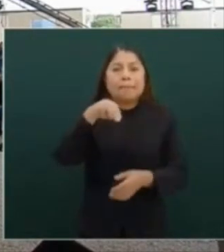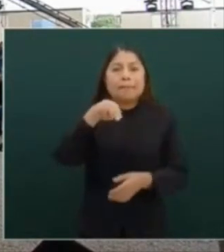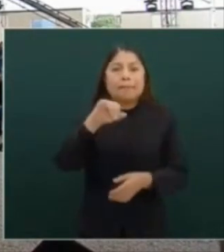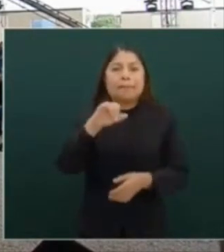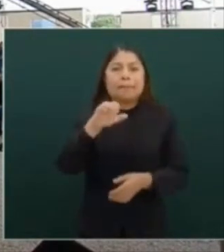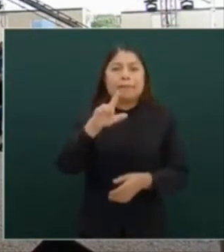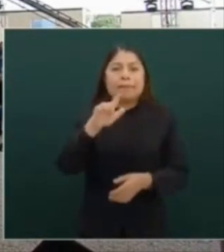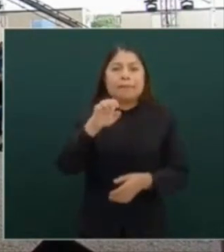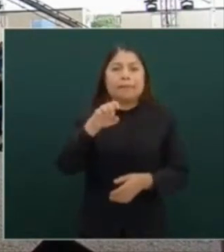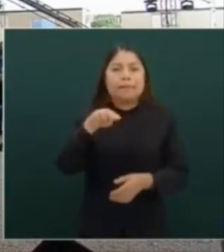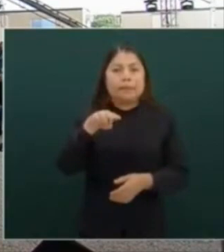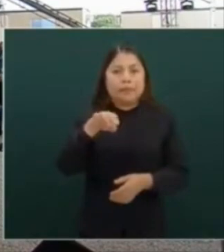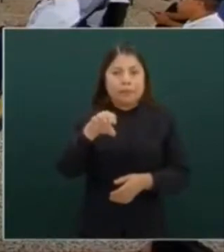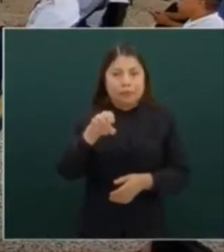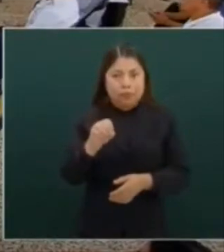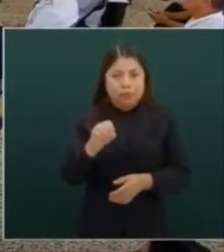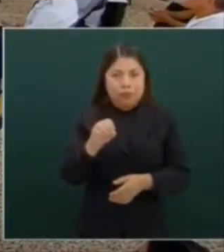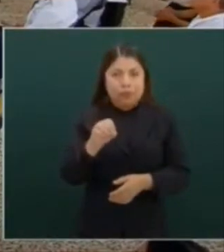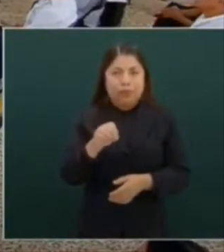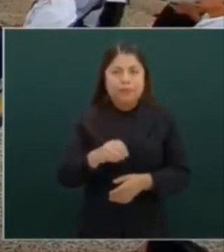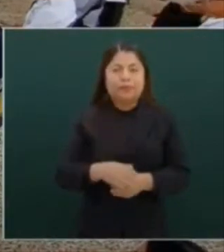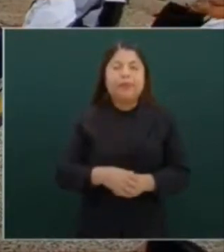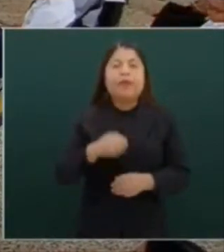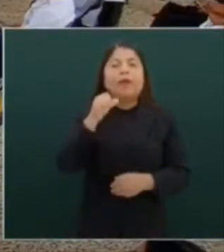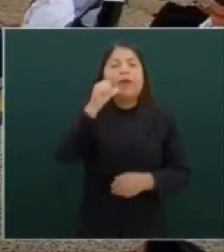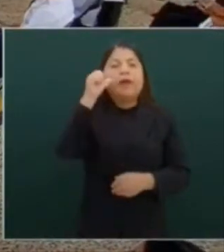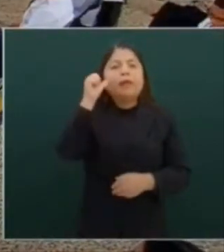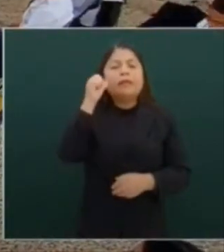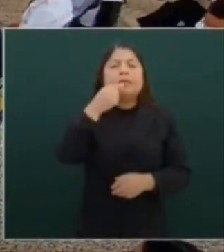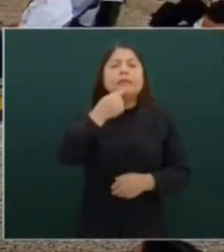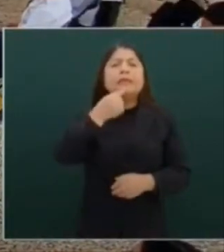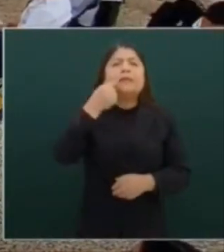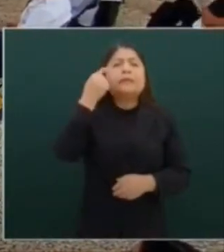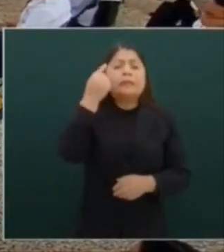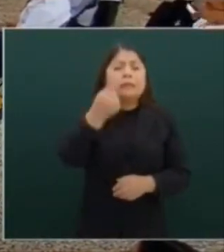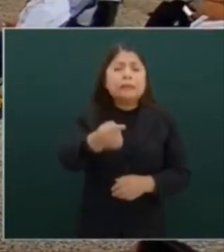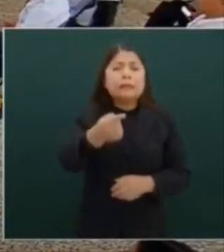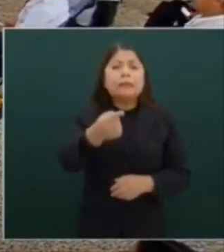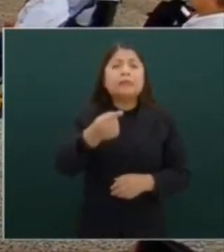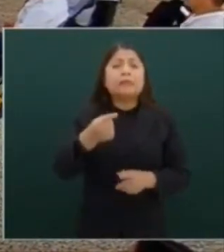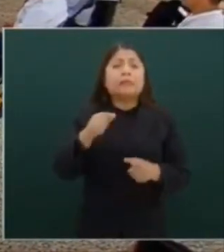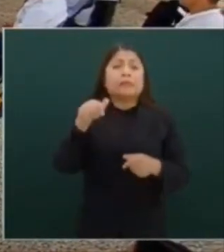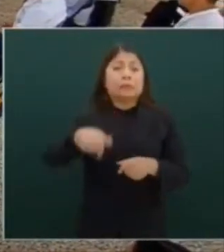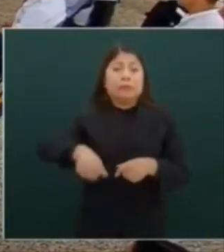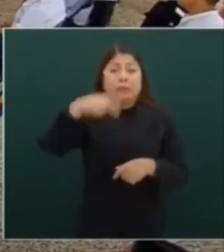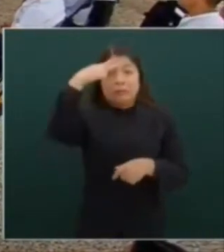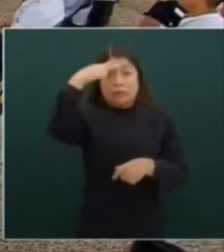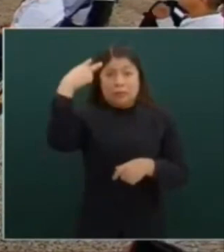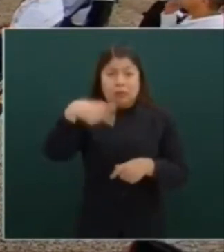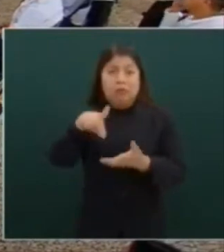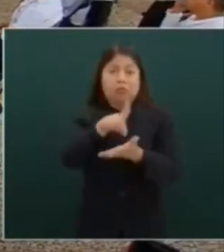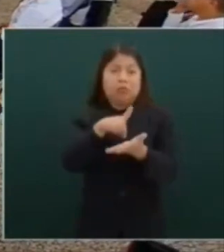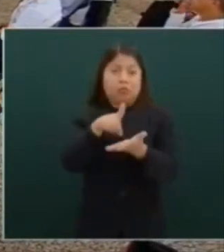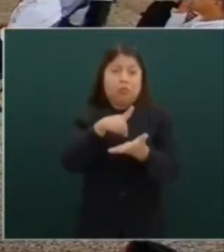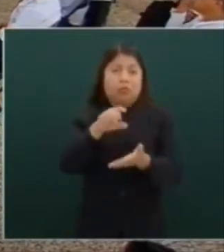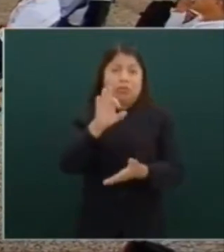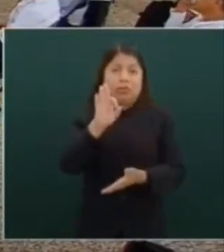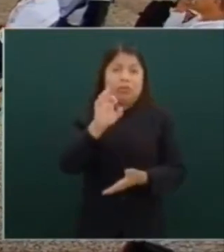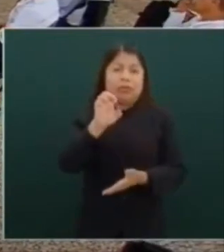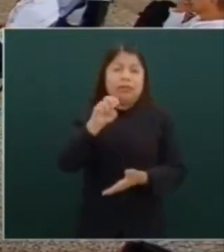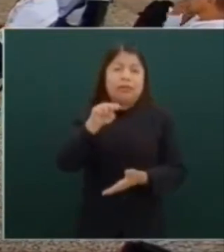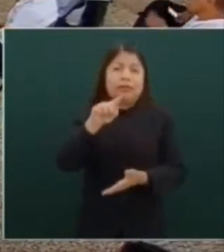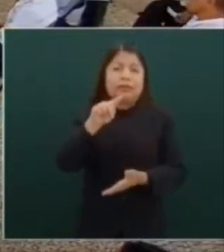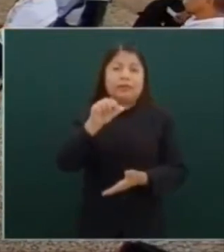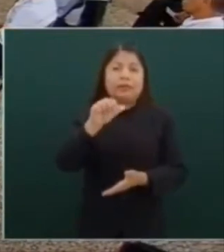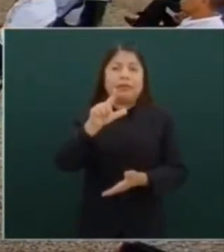tema de la reunión con Estados Unidos, publicamos que el tráfico de fentanilo de México a Estados Unidos se da principalmente en